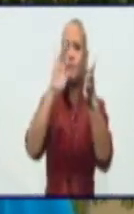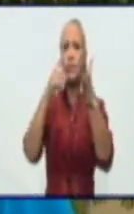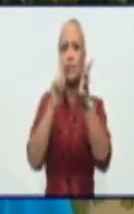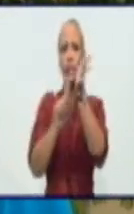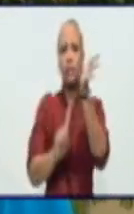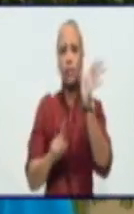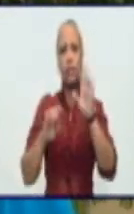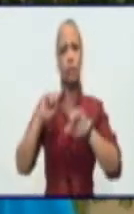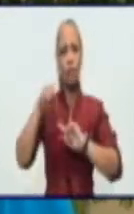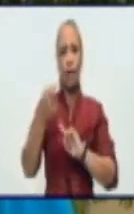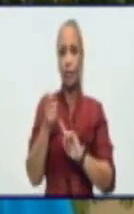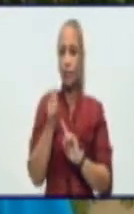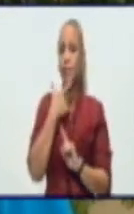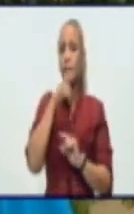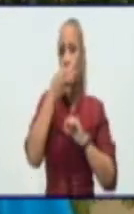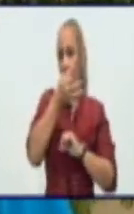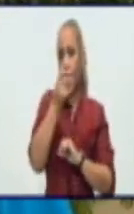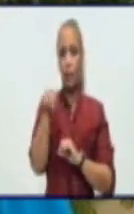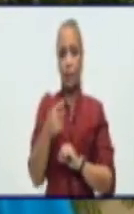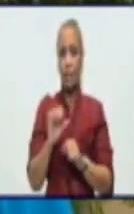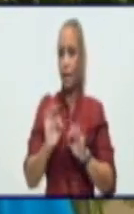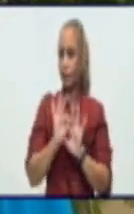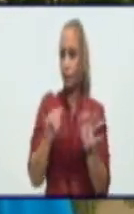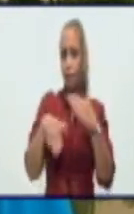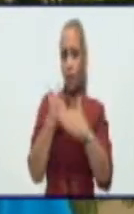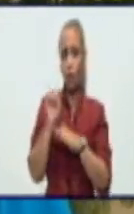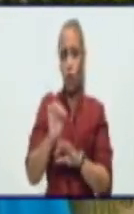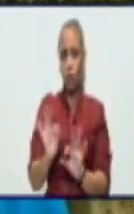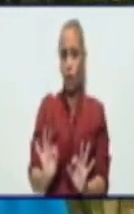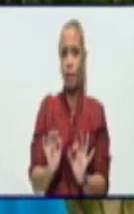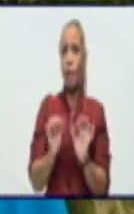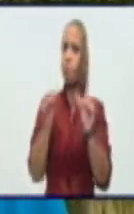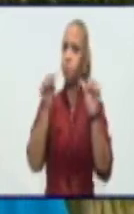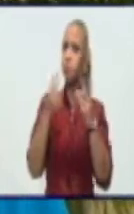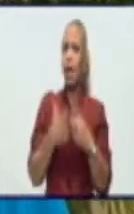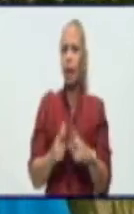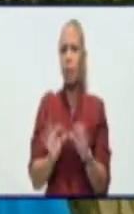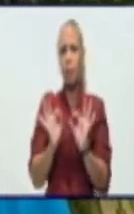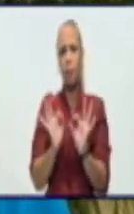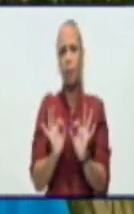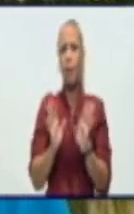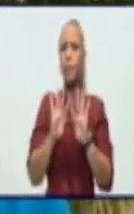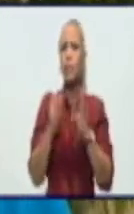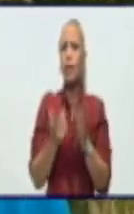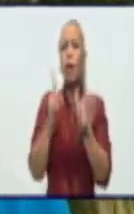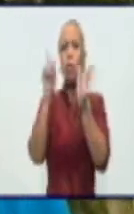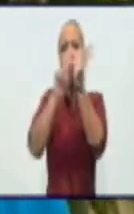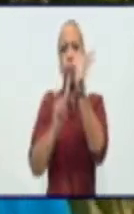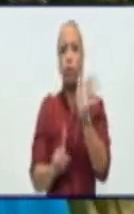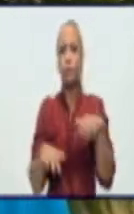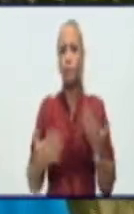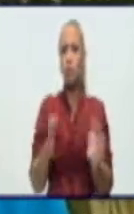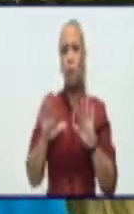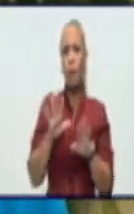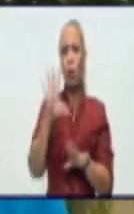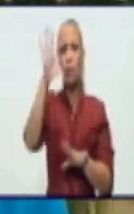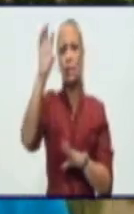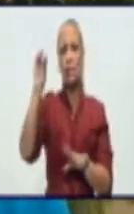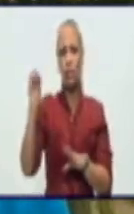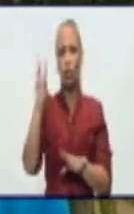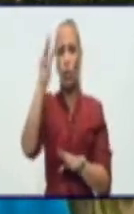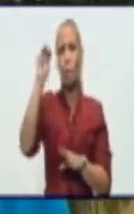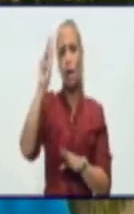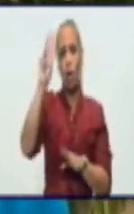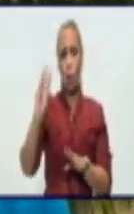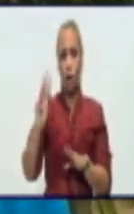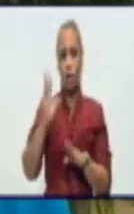el día de hoy se empezaría, o sea, se sincronizaría el sistema y empezaría a tomar carga. Eso serían 500 megawatts que se incorporarían